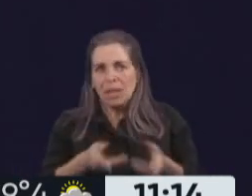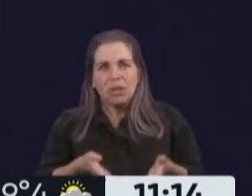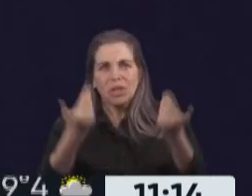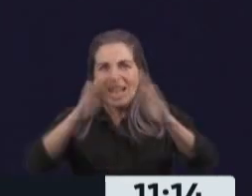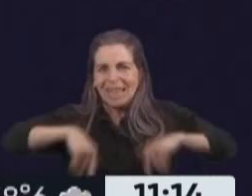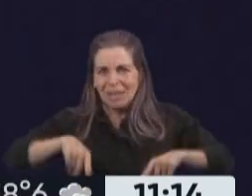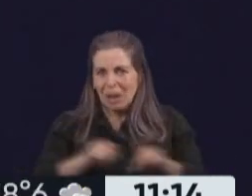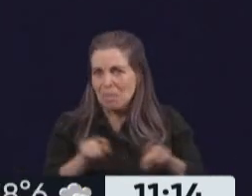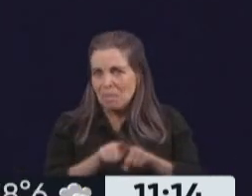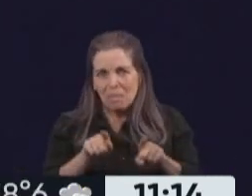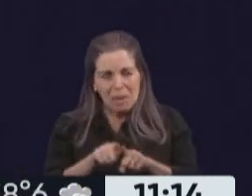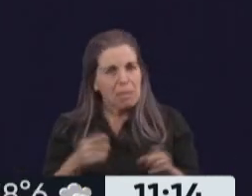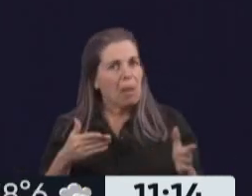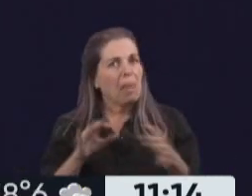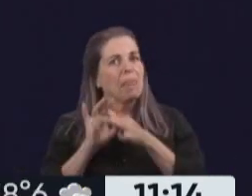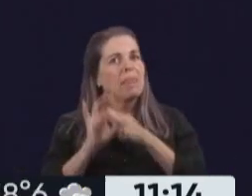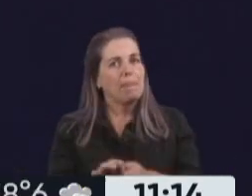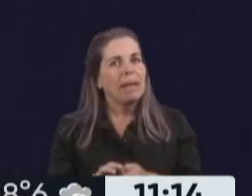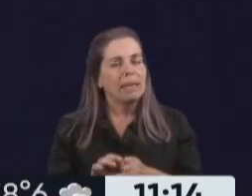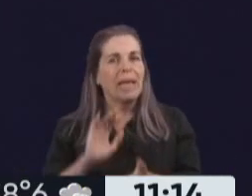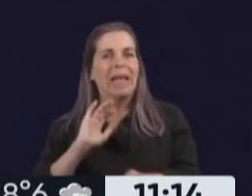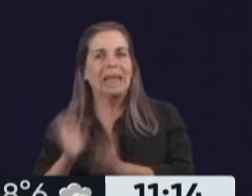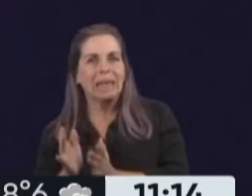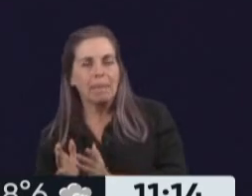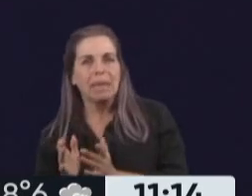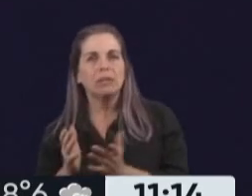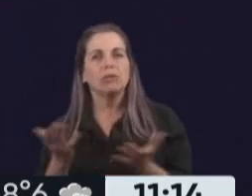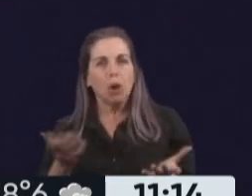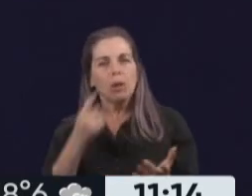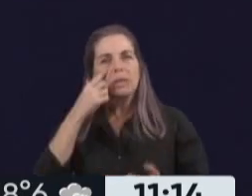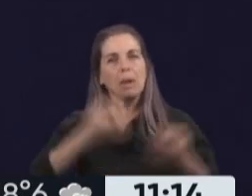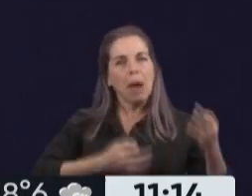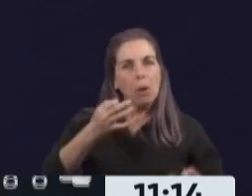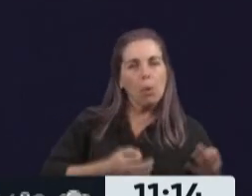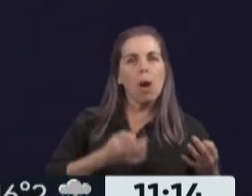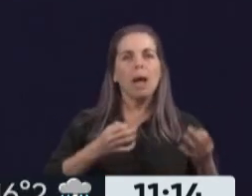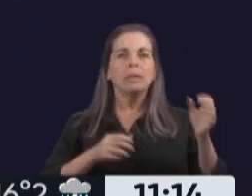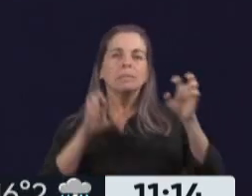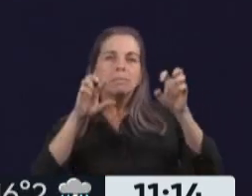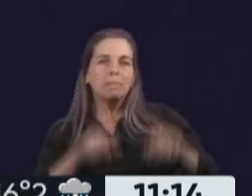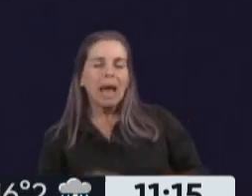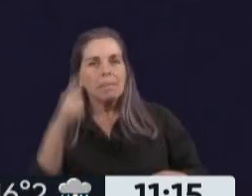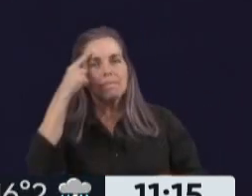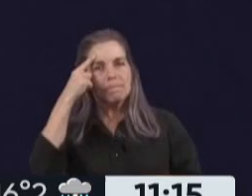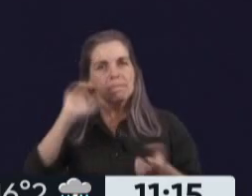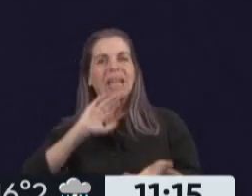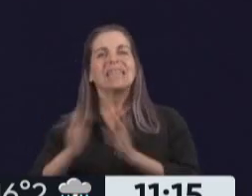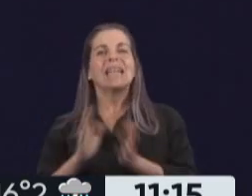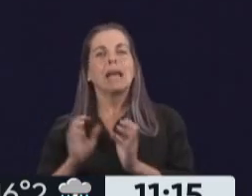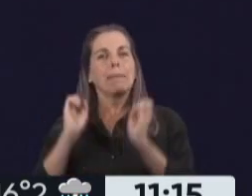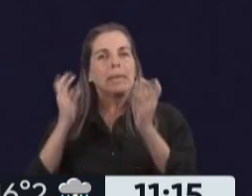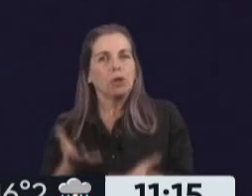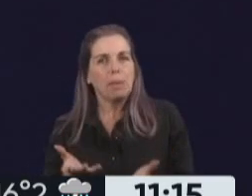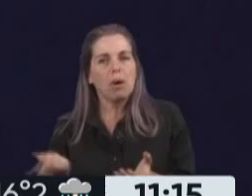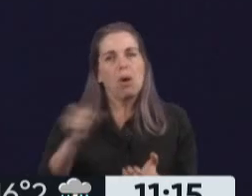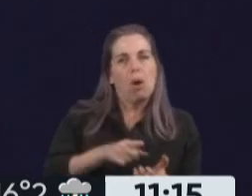criterios estrictamente farmacológicos y clínicos, donde se evalúa y se planifican los mejores tratamientos posibles e